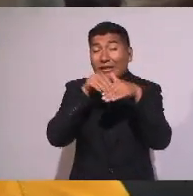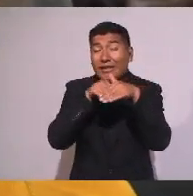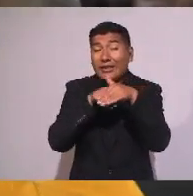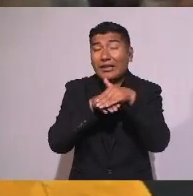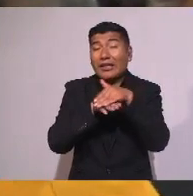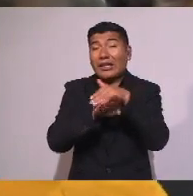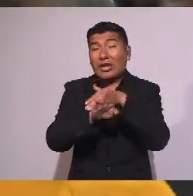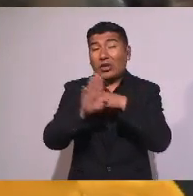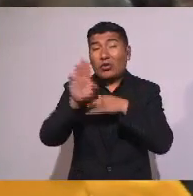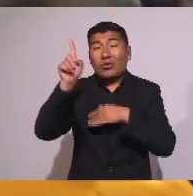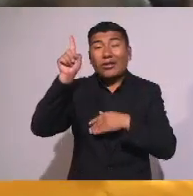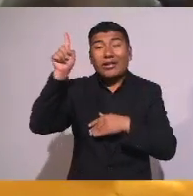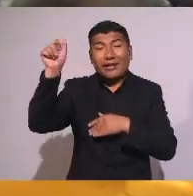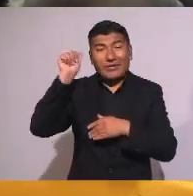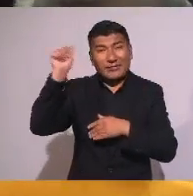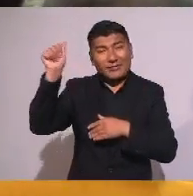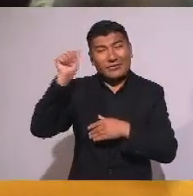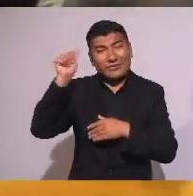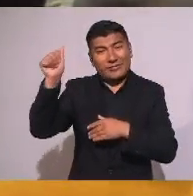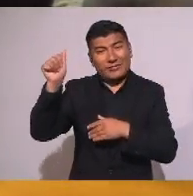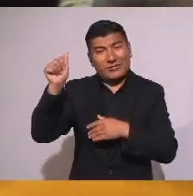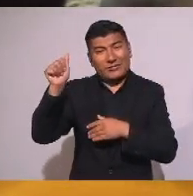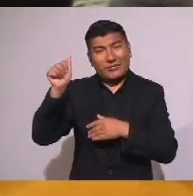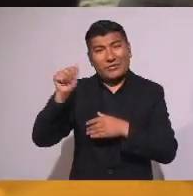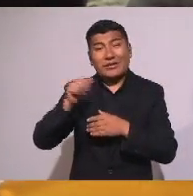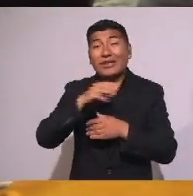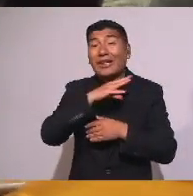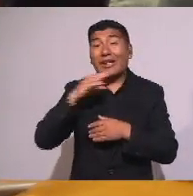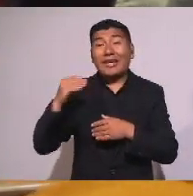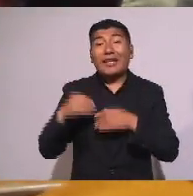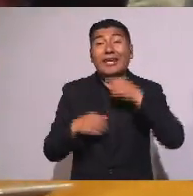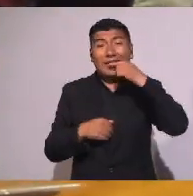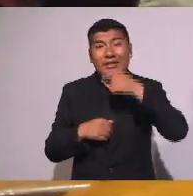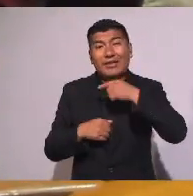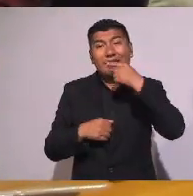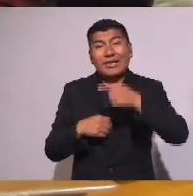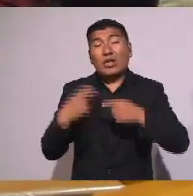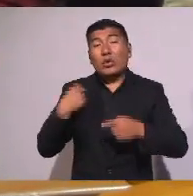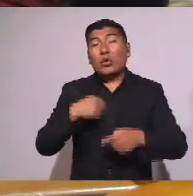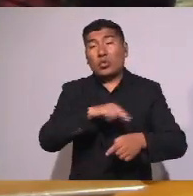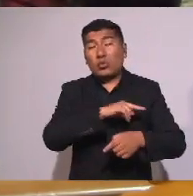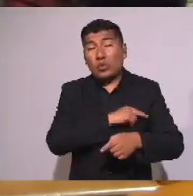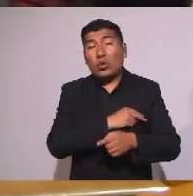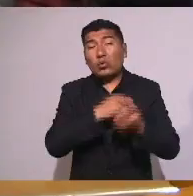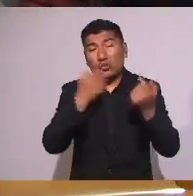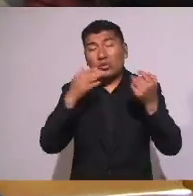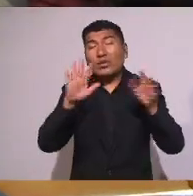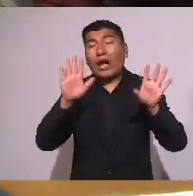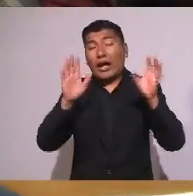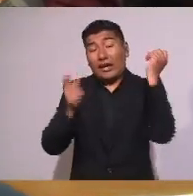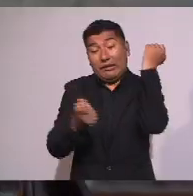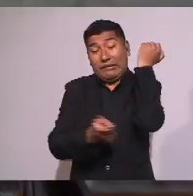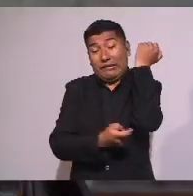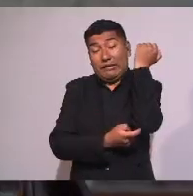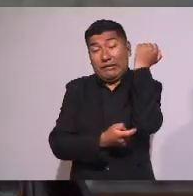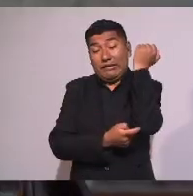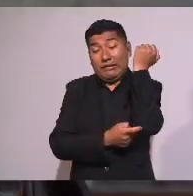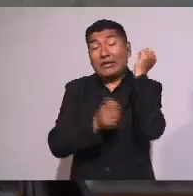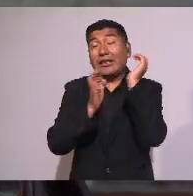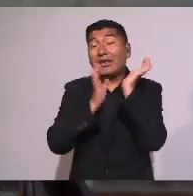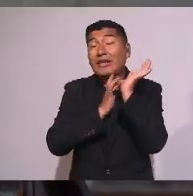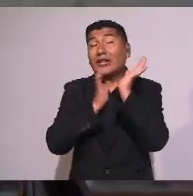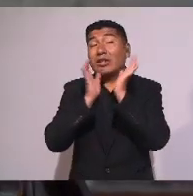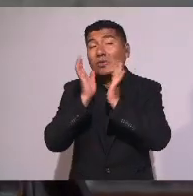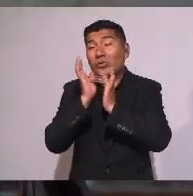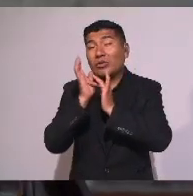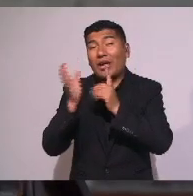dentro de sí mismo. Y dice, si hemos sido tentados, si Jesús